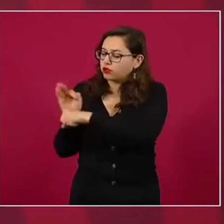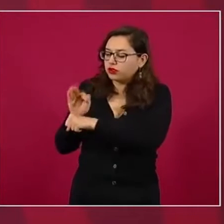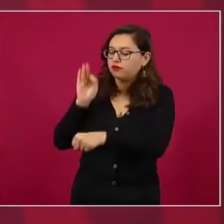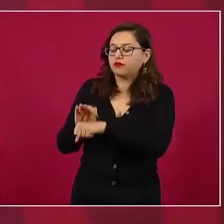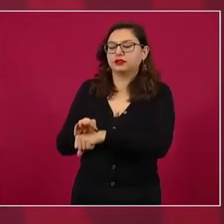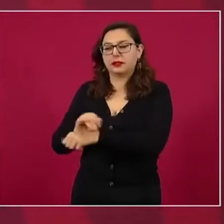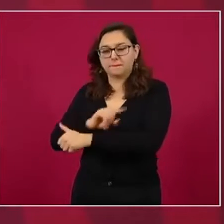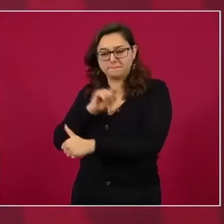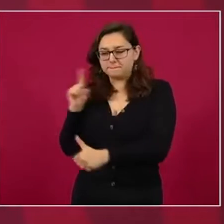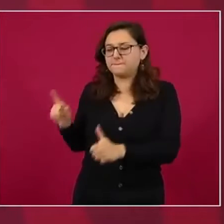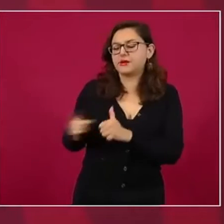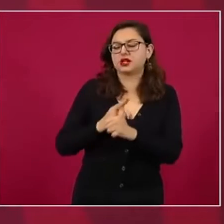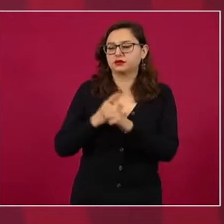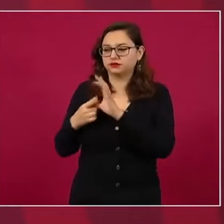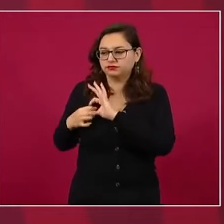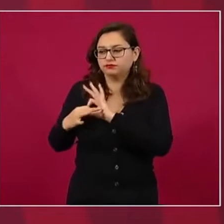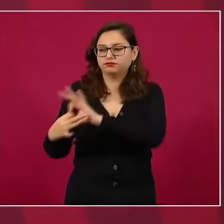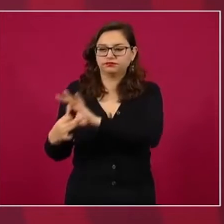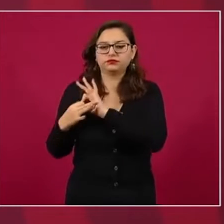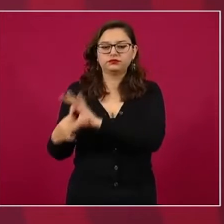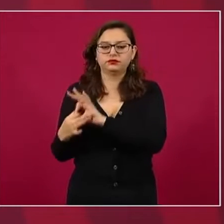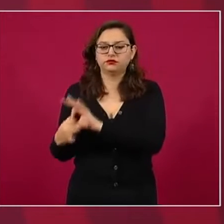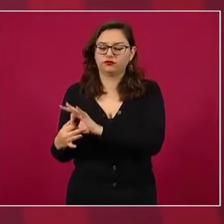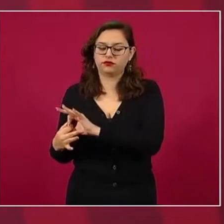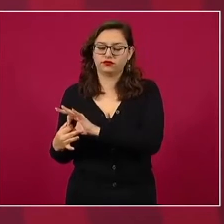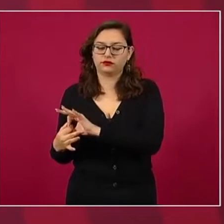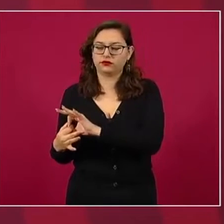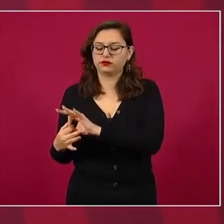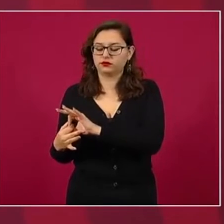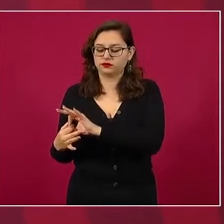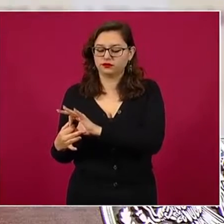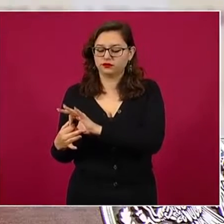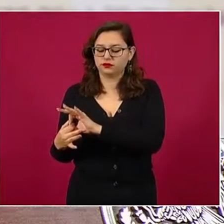al